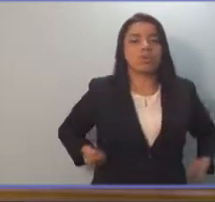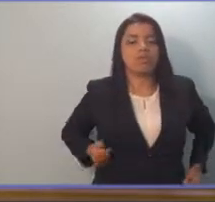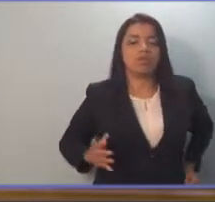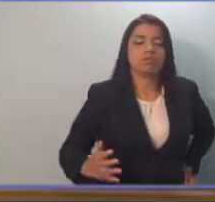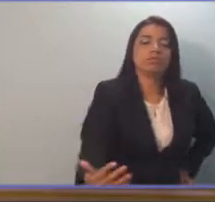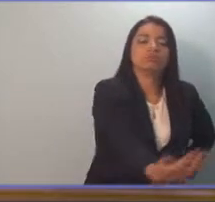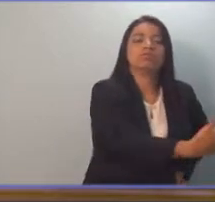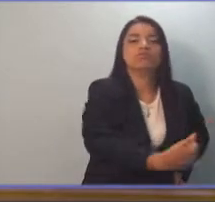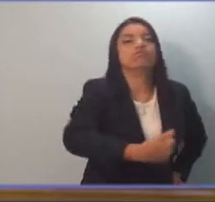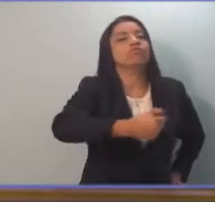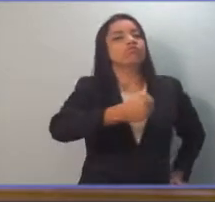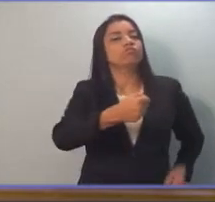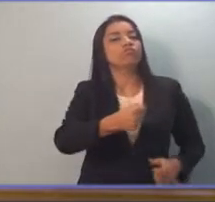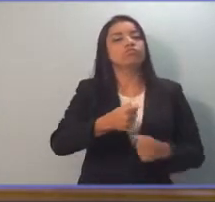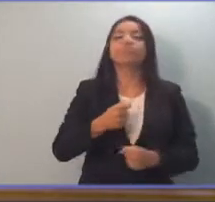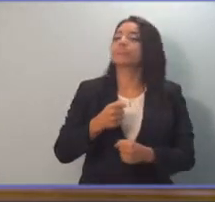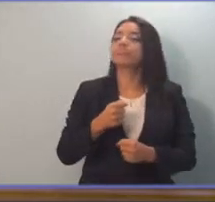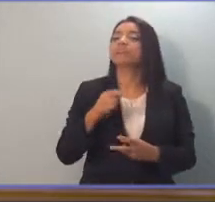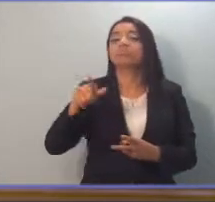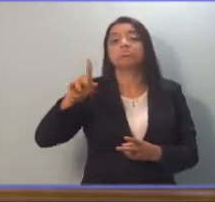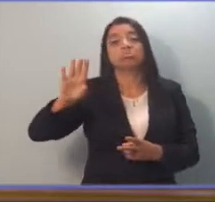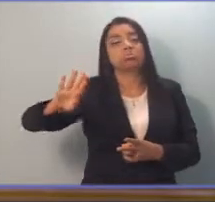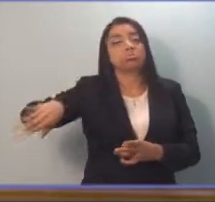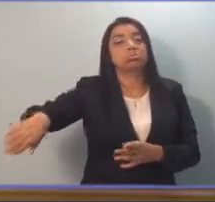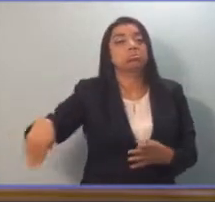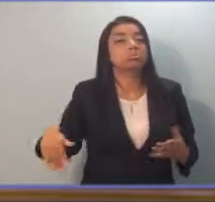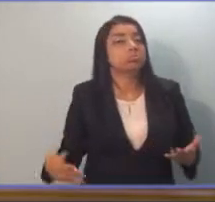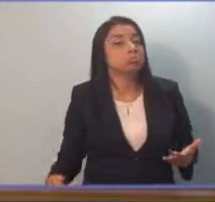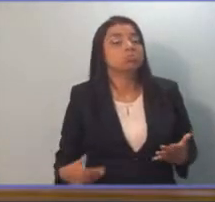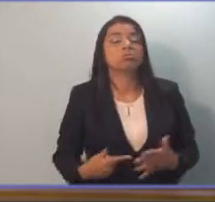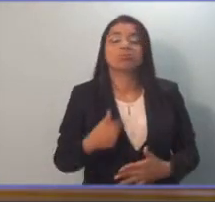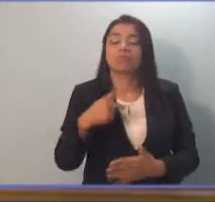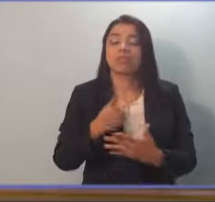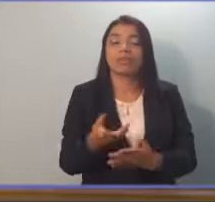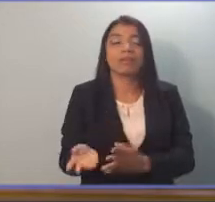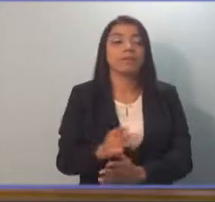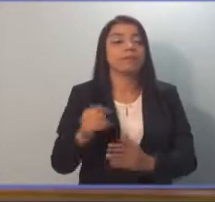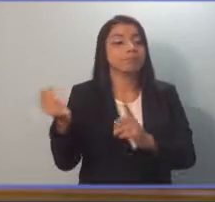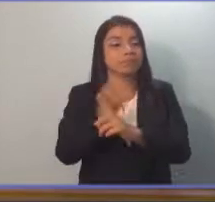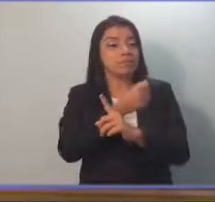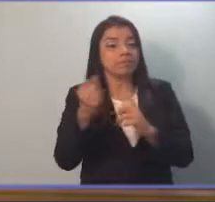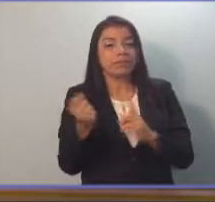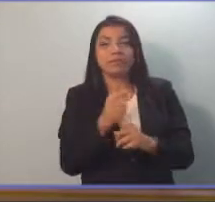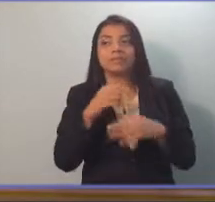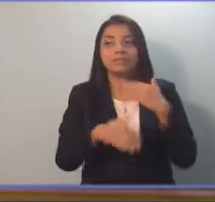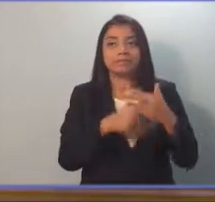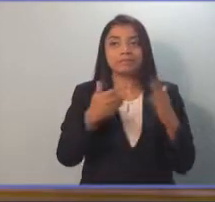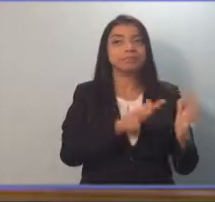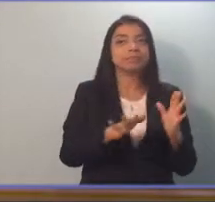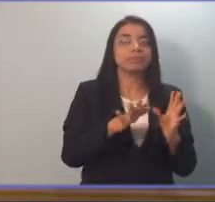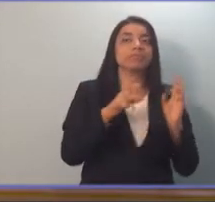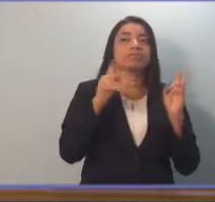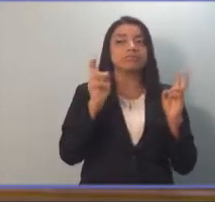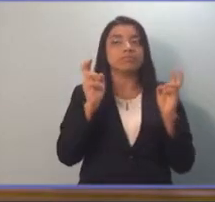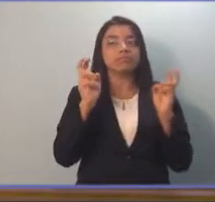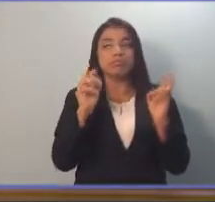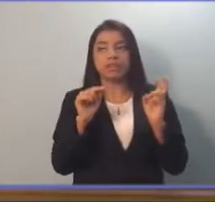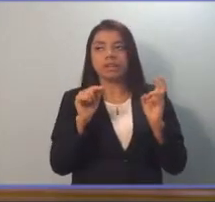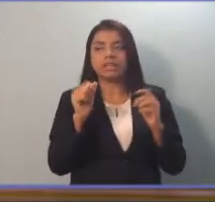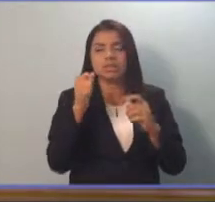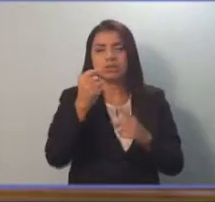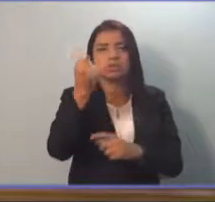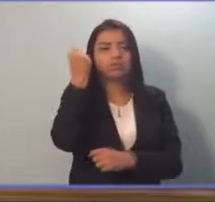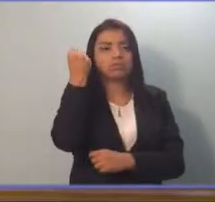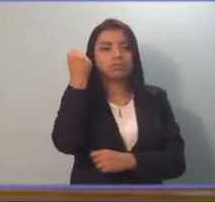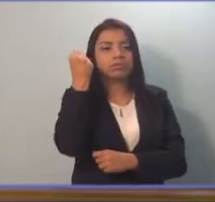La prevención de la delincuencia y la violencia es un componente fundamental de la estrategia y se